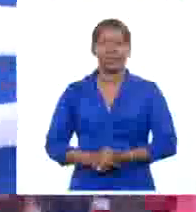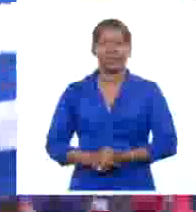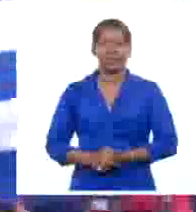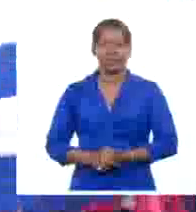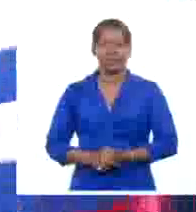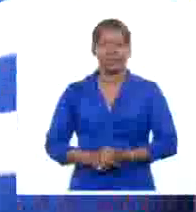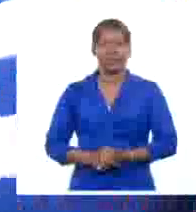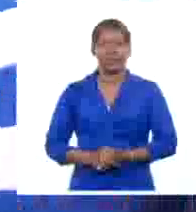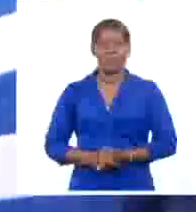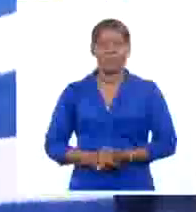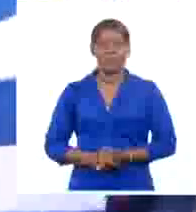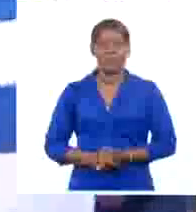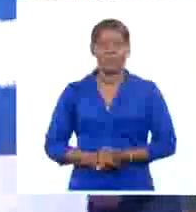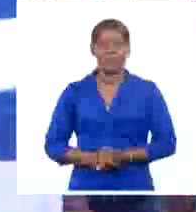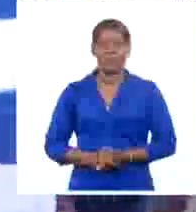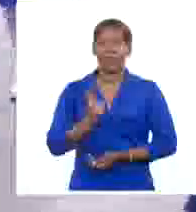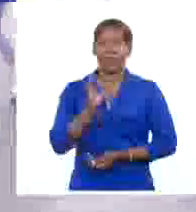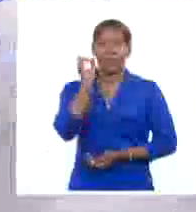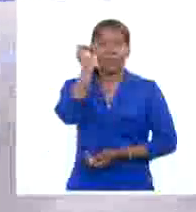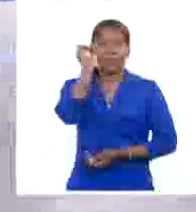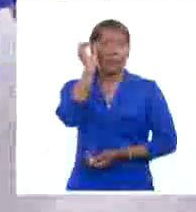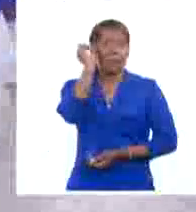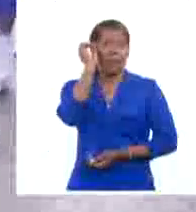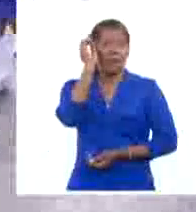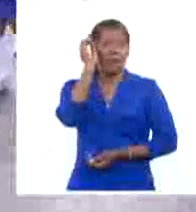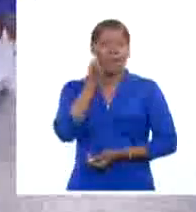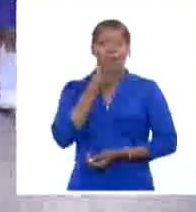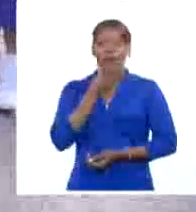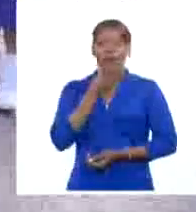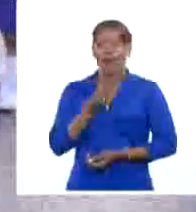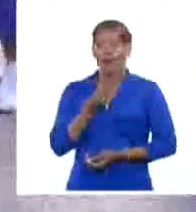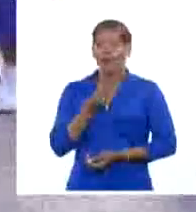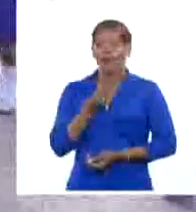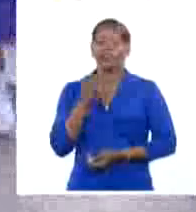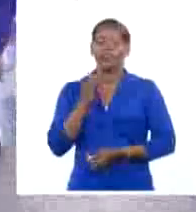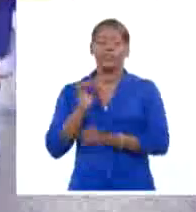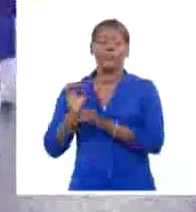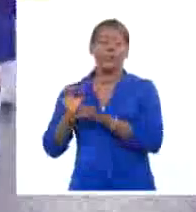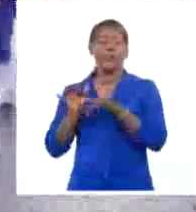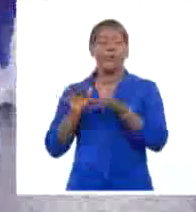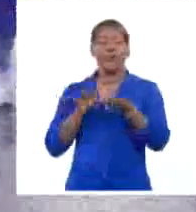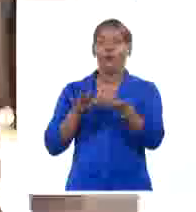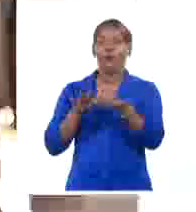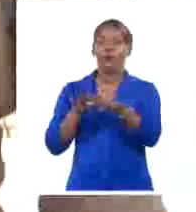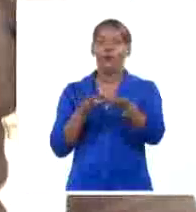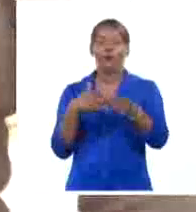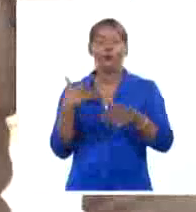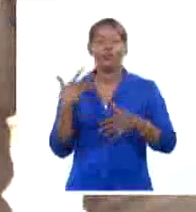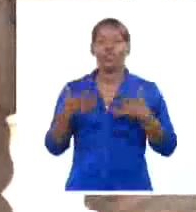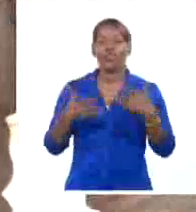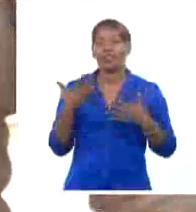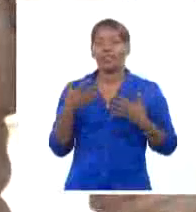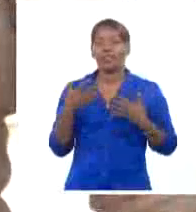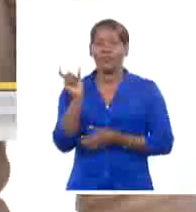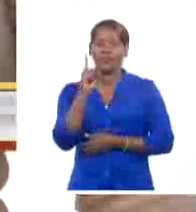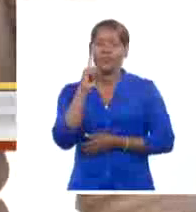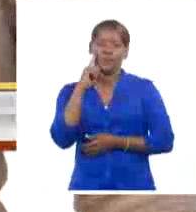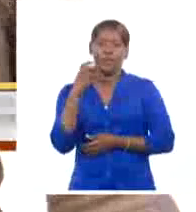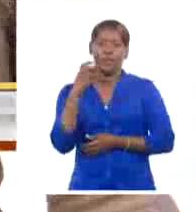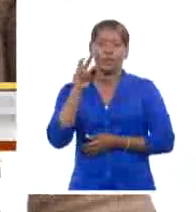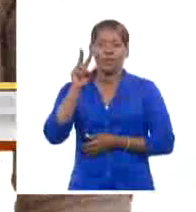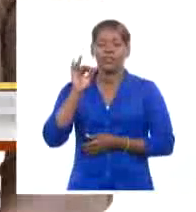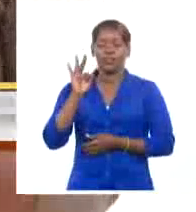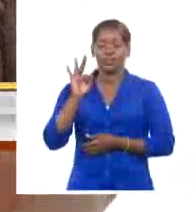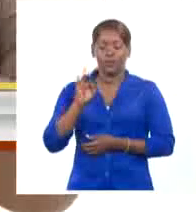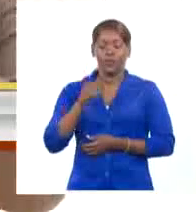Con la fantasía y creatividad que caracterizan a los niños, adolescentes y jóvenes, se realizó este 28 de enero el desfile